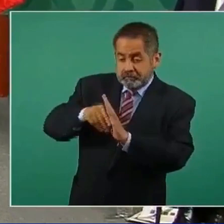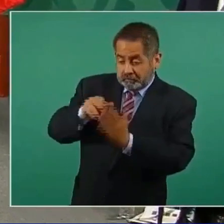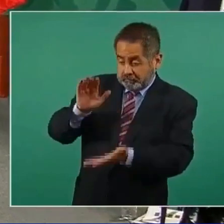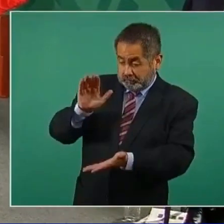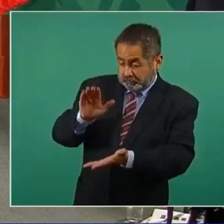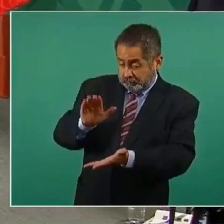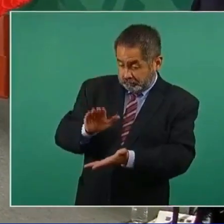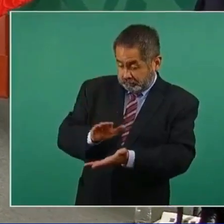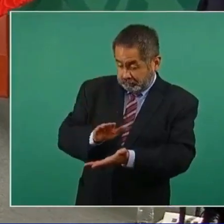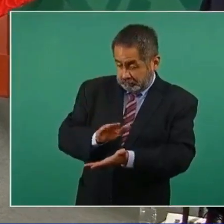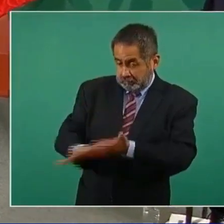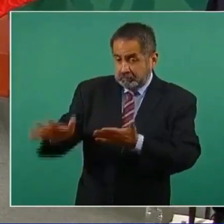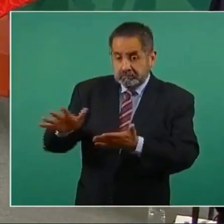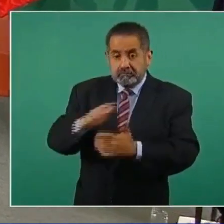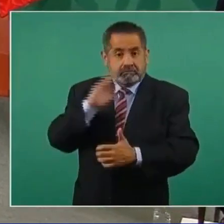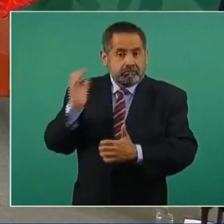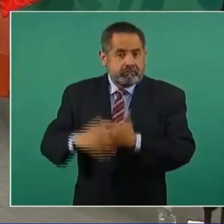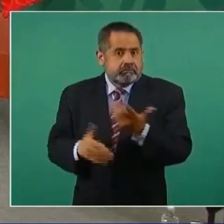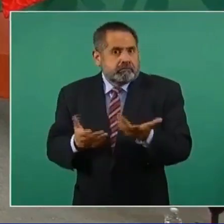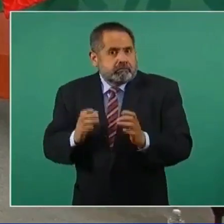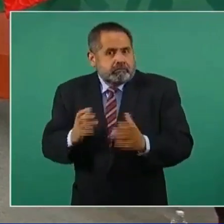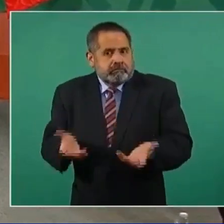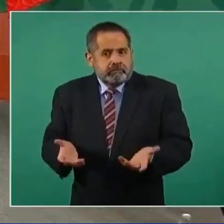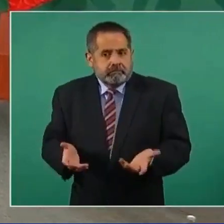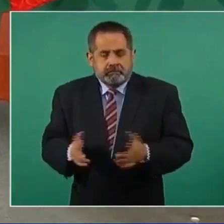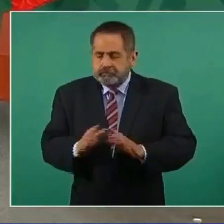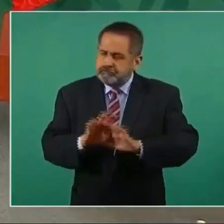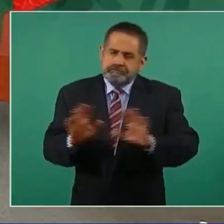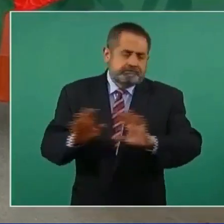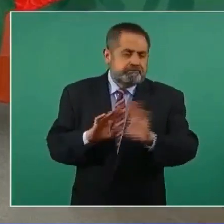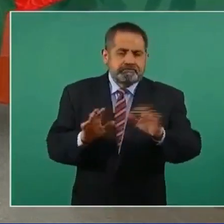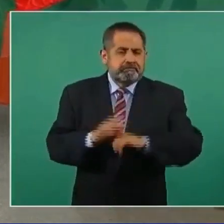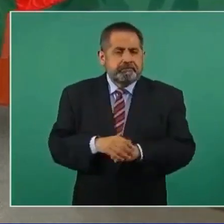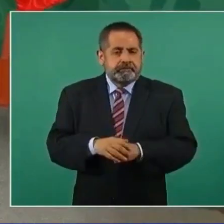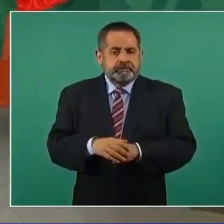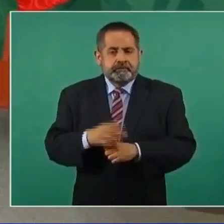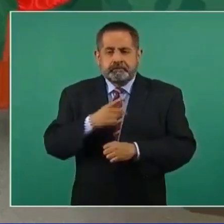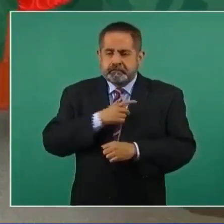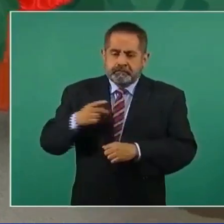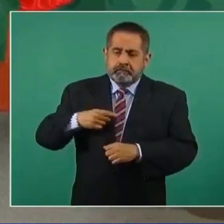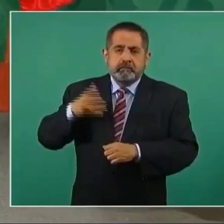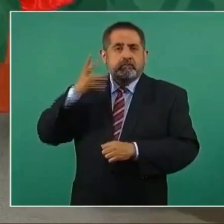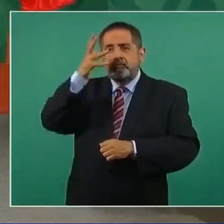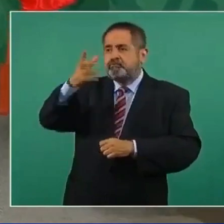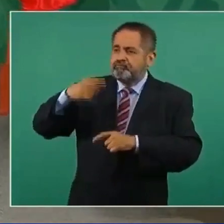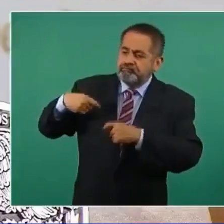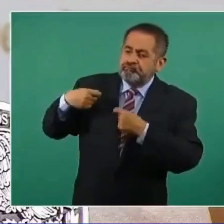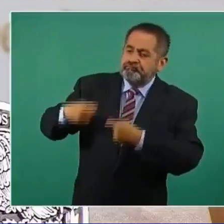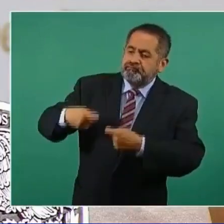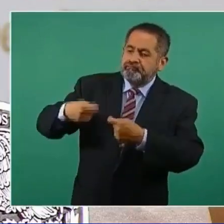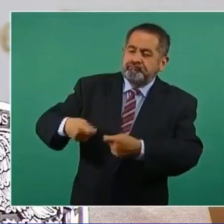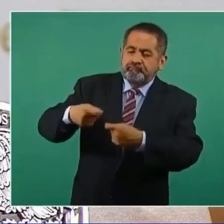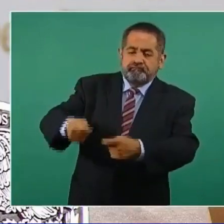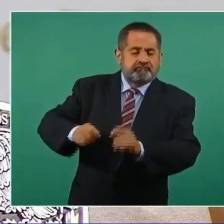que cuidar y además tenemos que dejar de herencia a las nuevas generaciones.